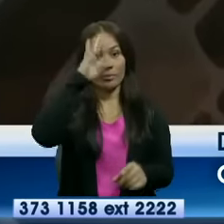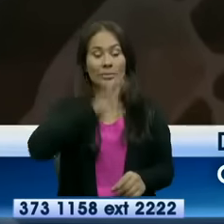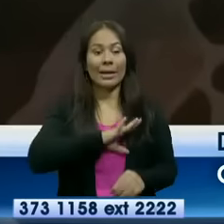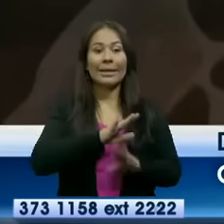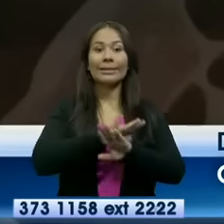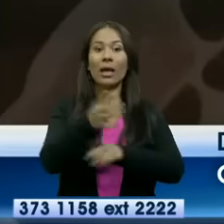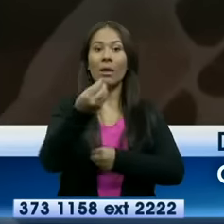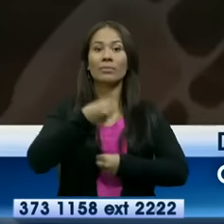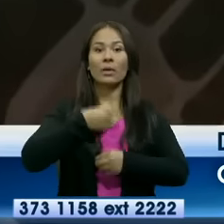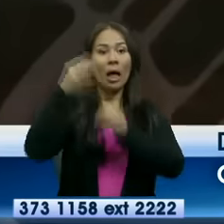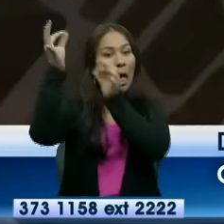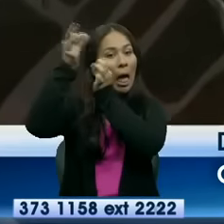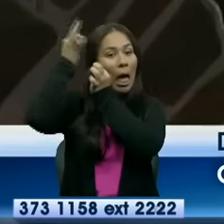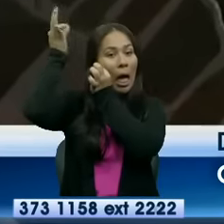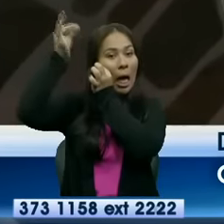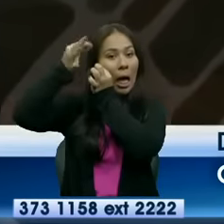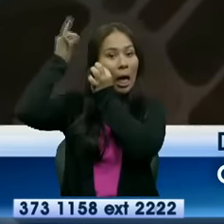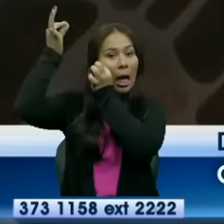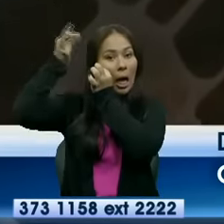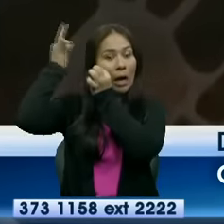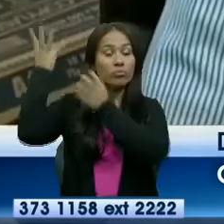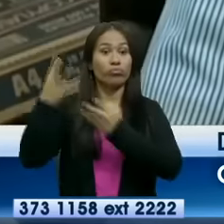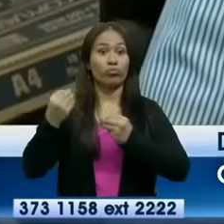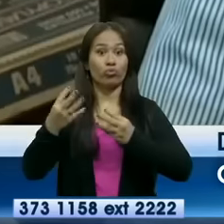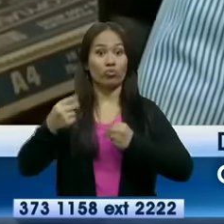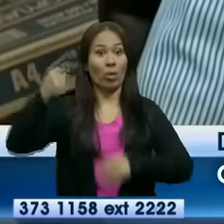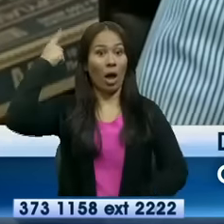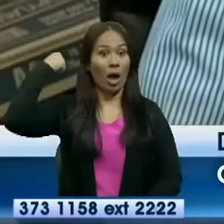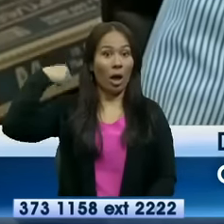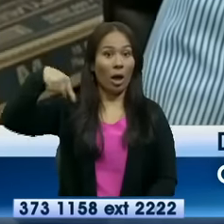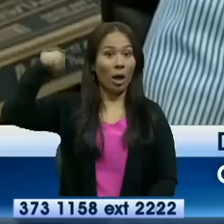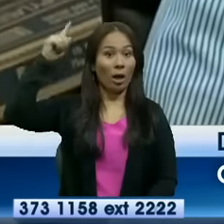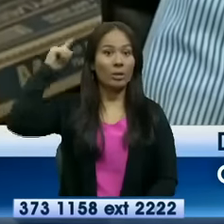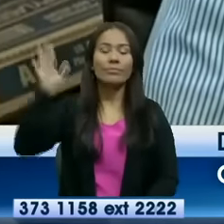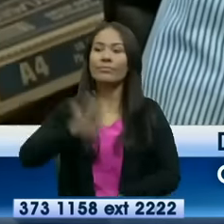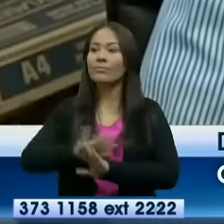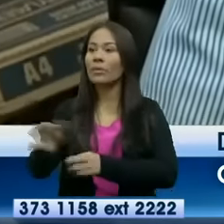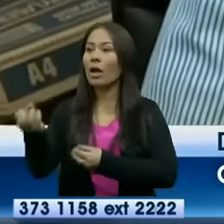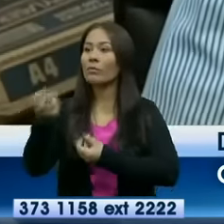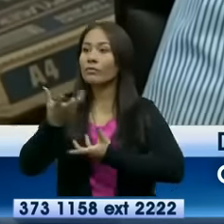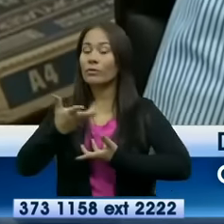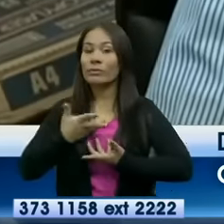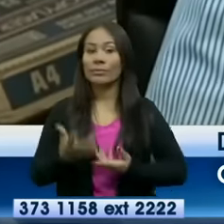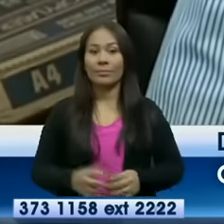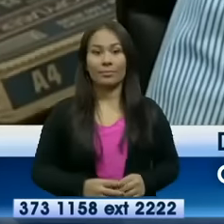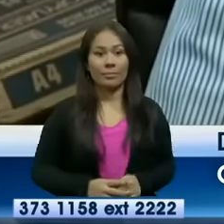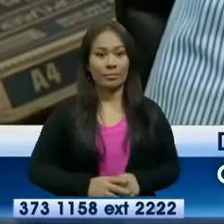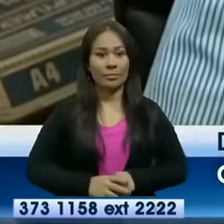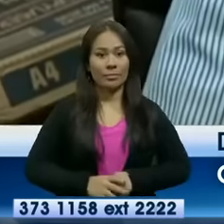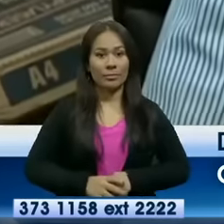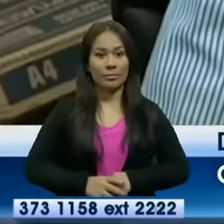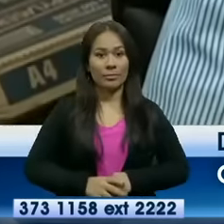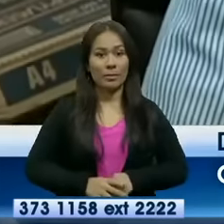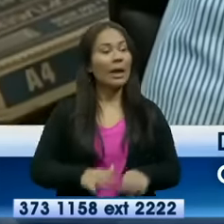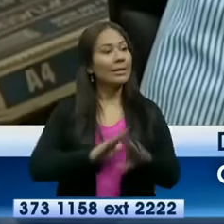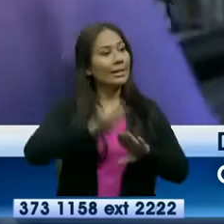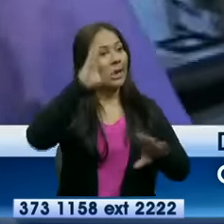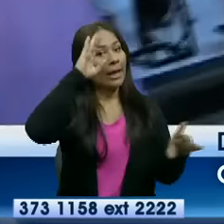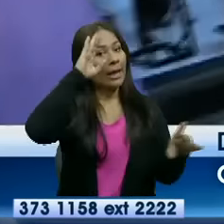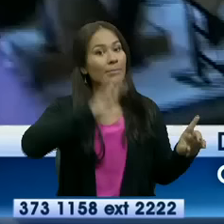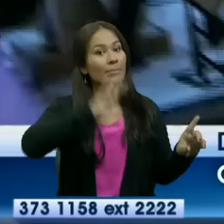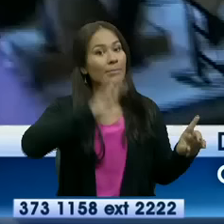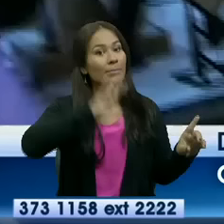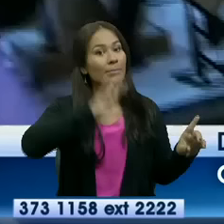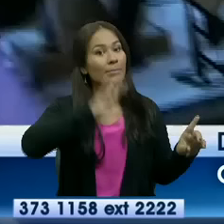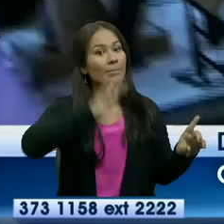le suturaron varios puntos en la cabeza. Se obtuvo una información a través de la policía que la